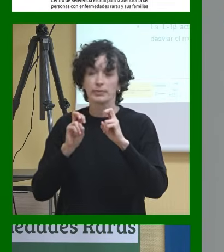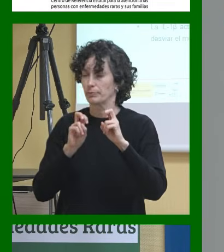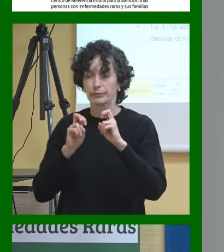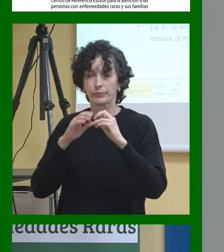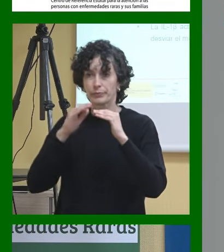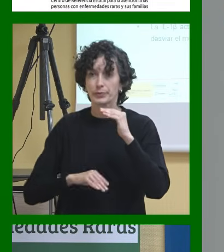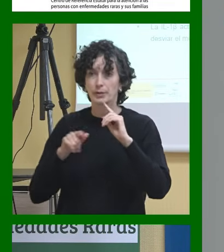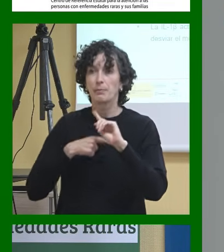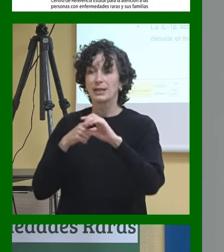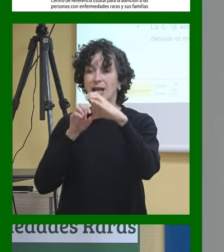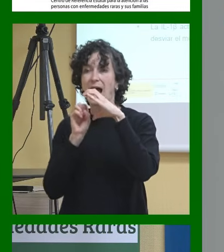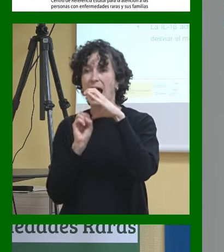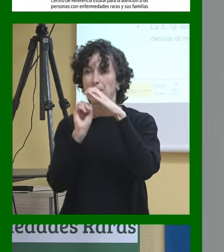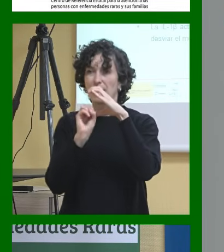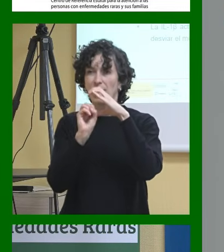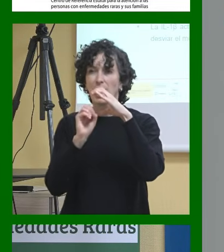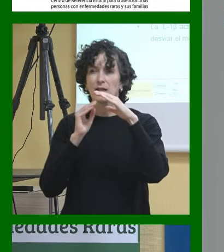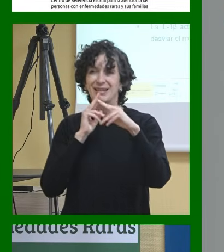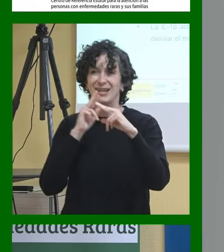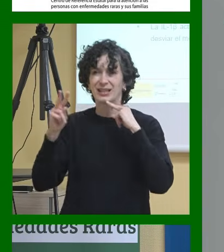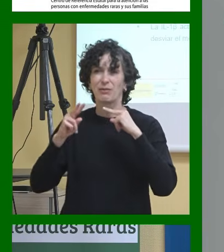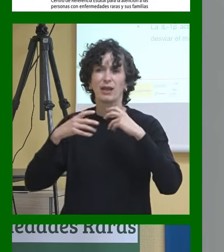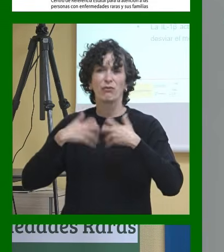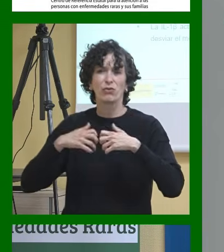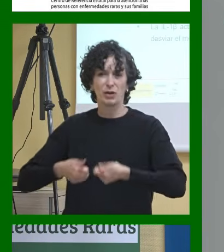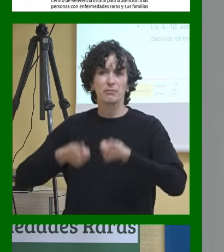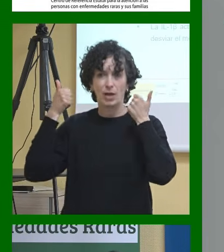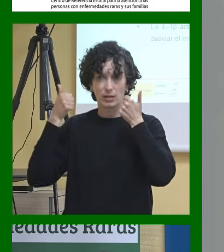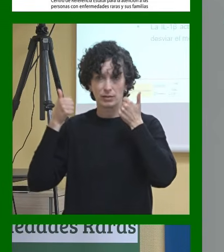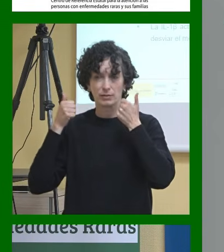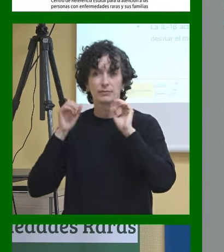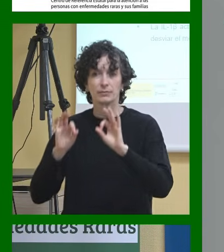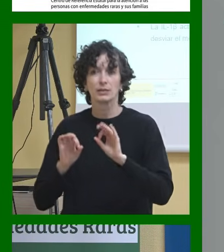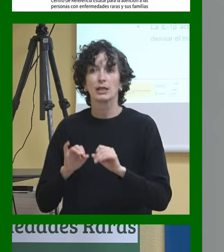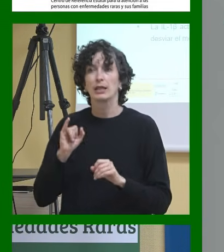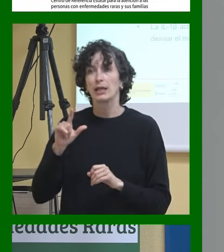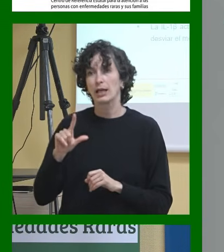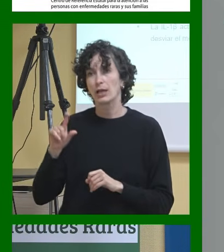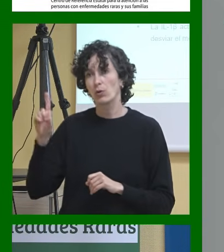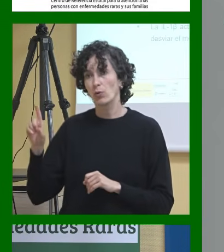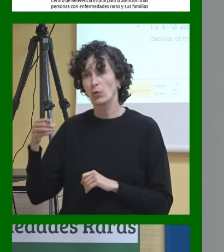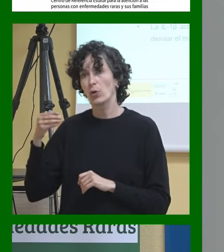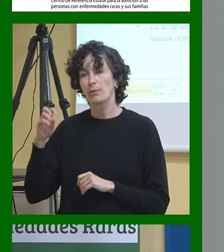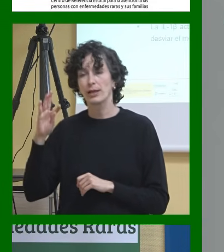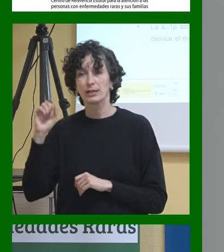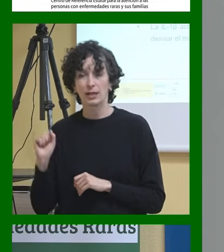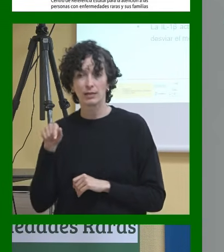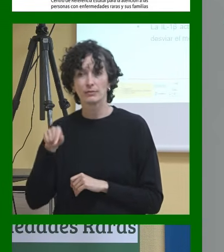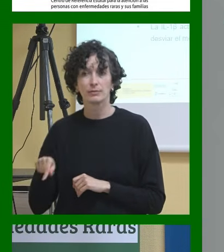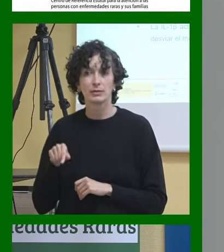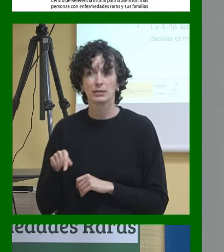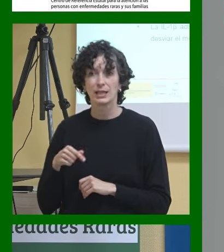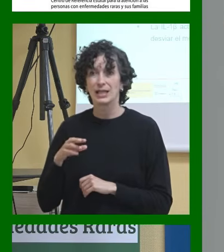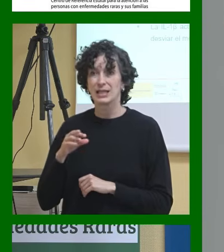reactividad de la amígdala. De forma muy concreta, una de ellas, el IL-1 beta, altera el metabolismo de